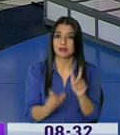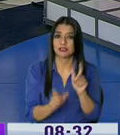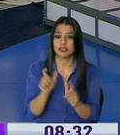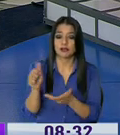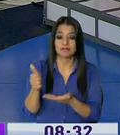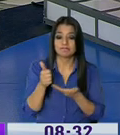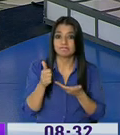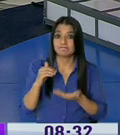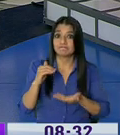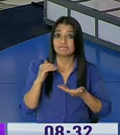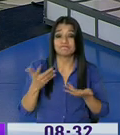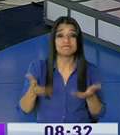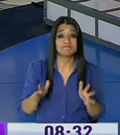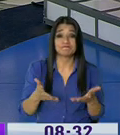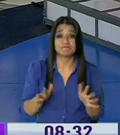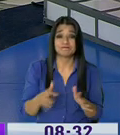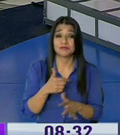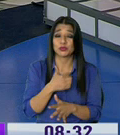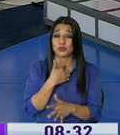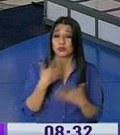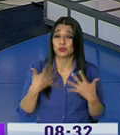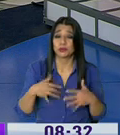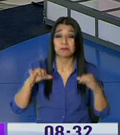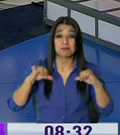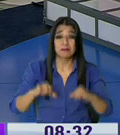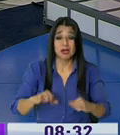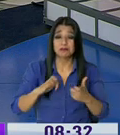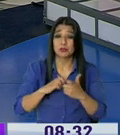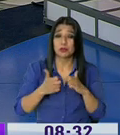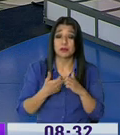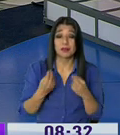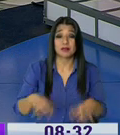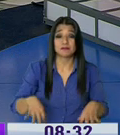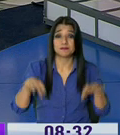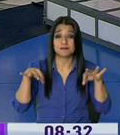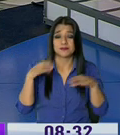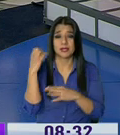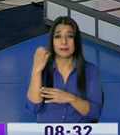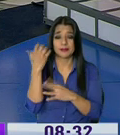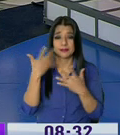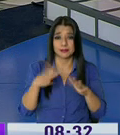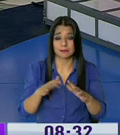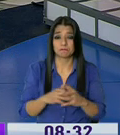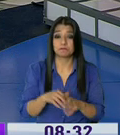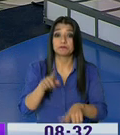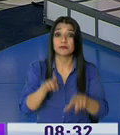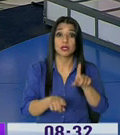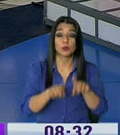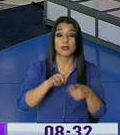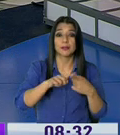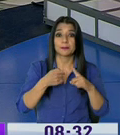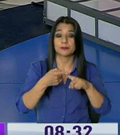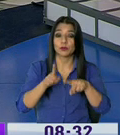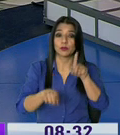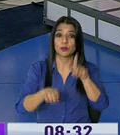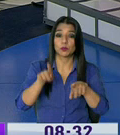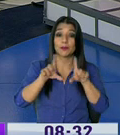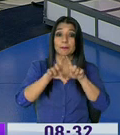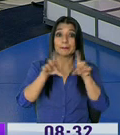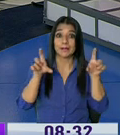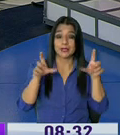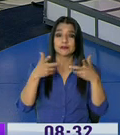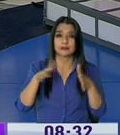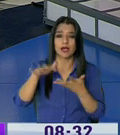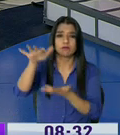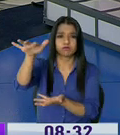recibido ningún tipo de ayuda y que la están pasando realmente mal en esta emergencia. Ya son varios amigos, varios vecinos, varias empresas que nos han